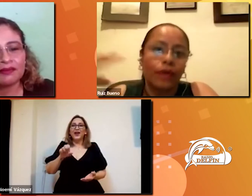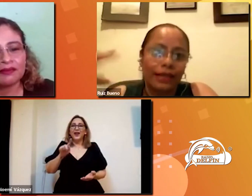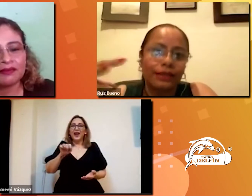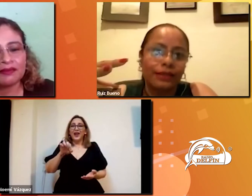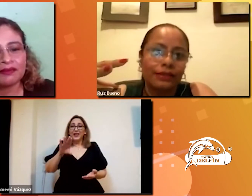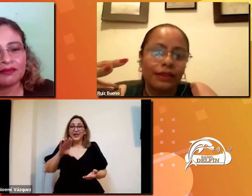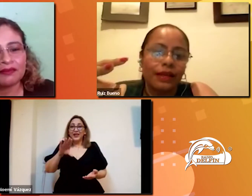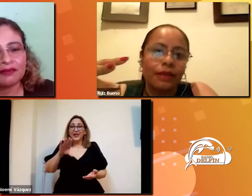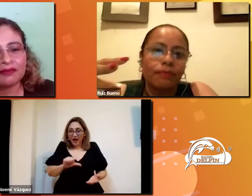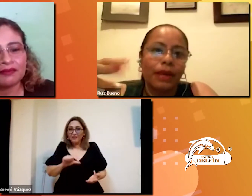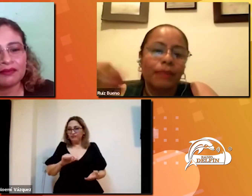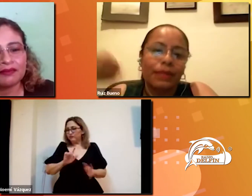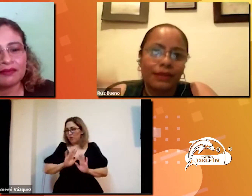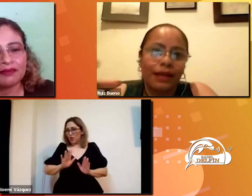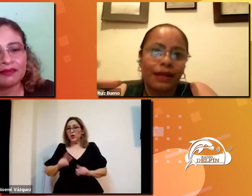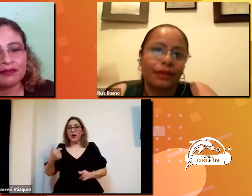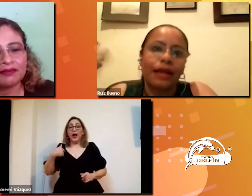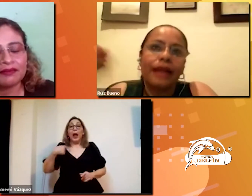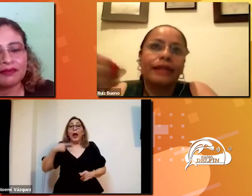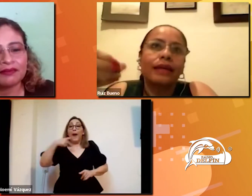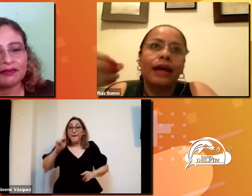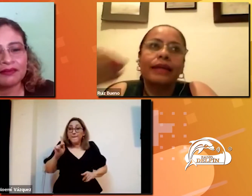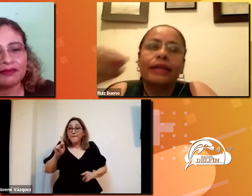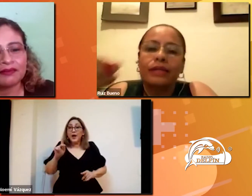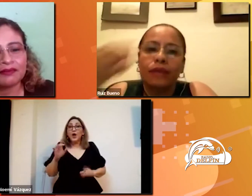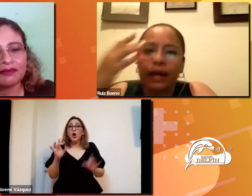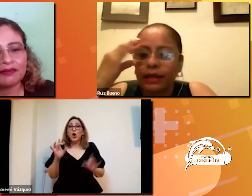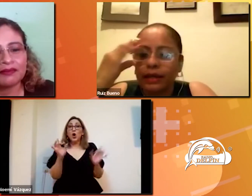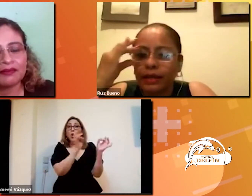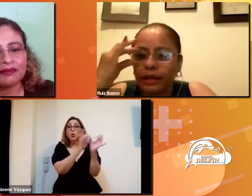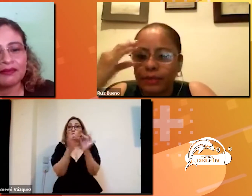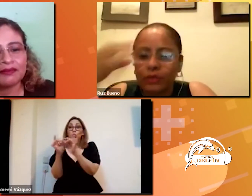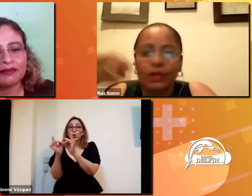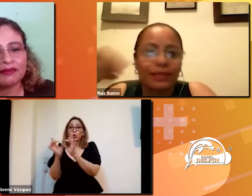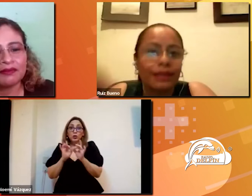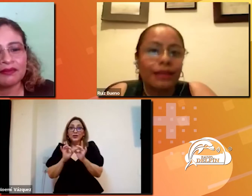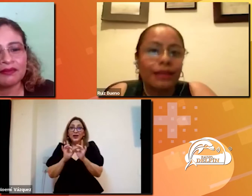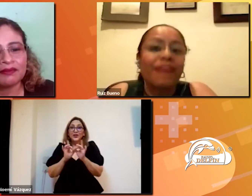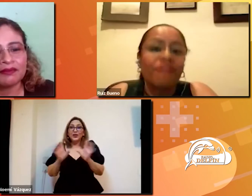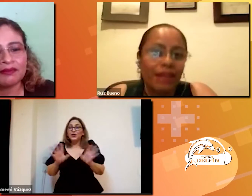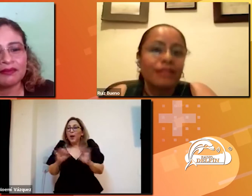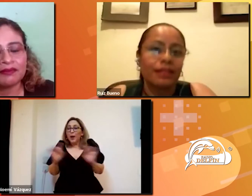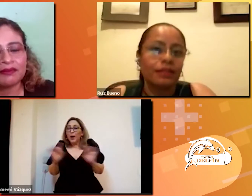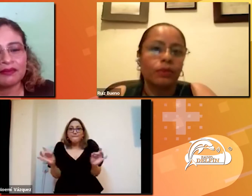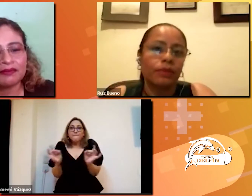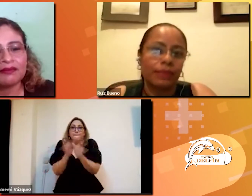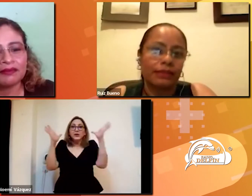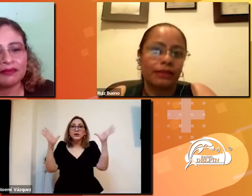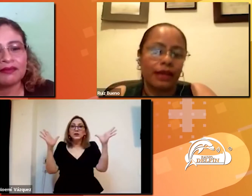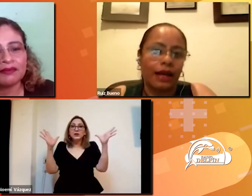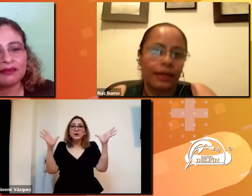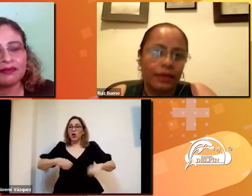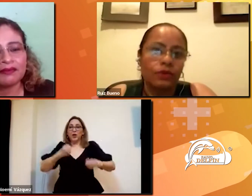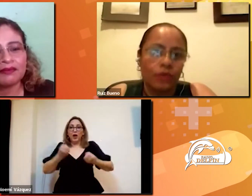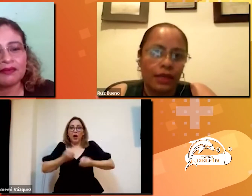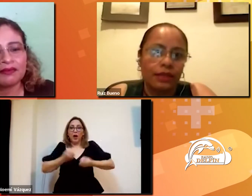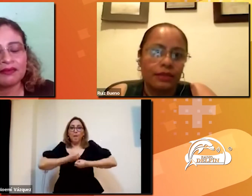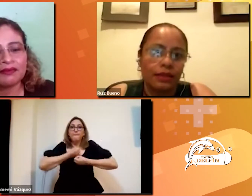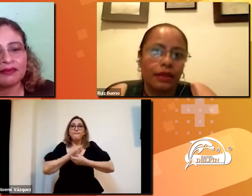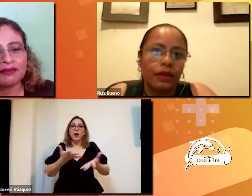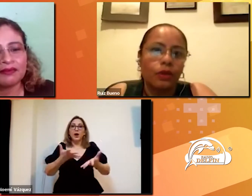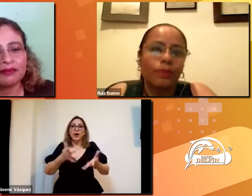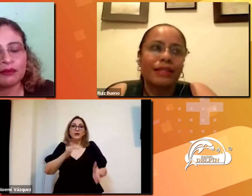los detonantes para presentarse. Hay personas que en la infancia sí lo pueden presentar. Hay niños